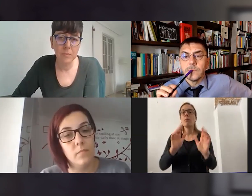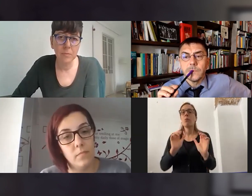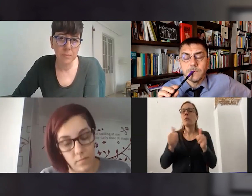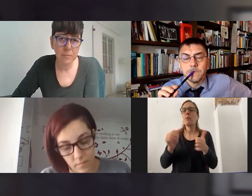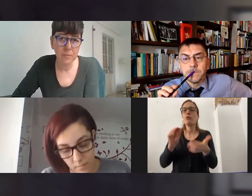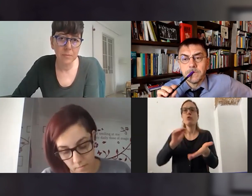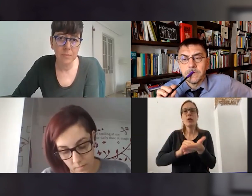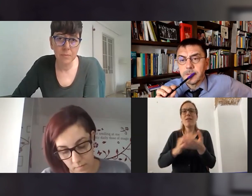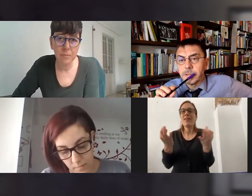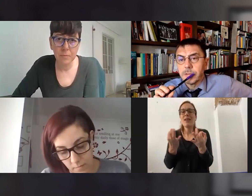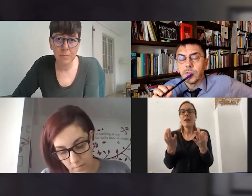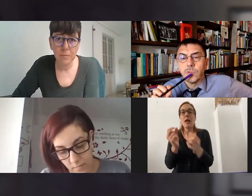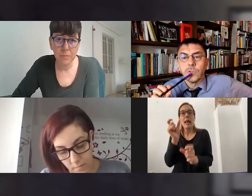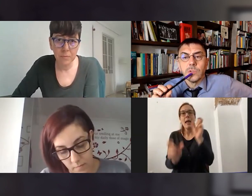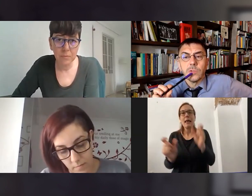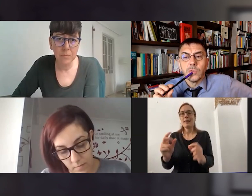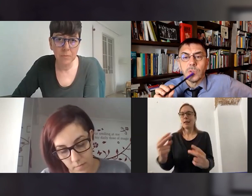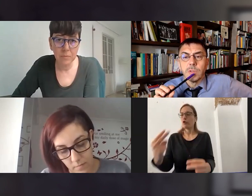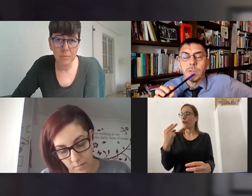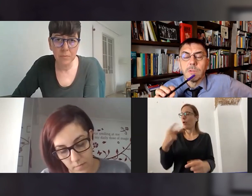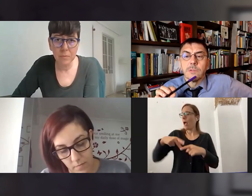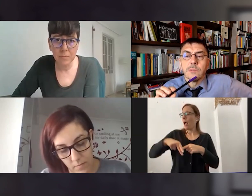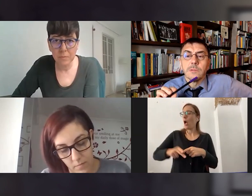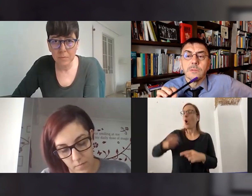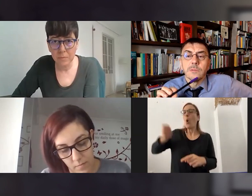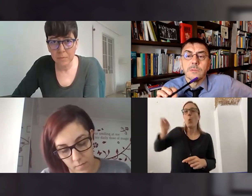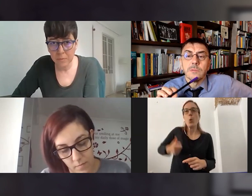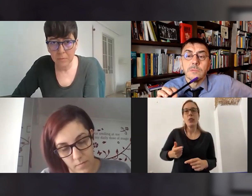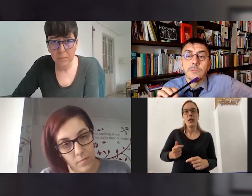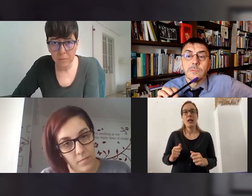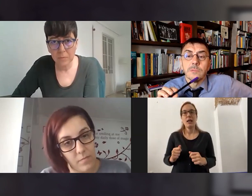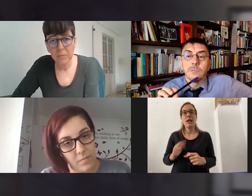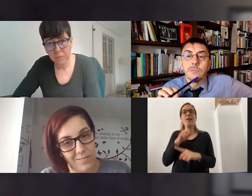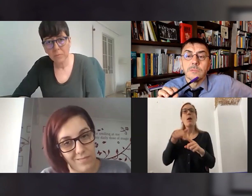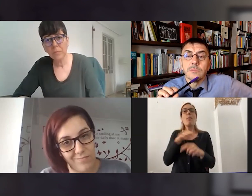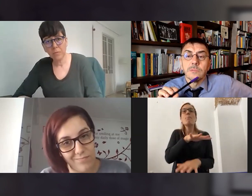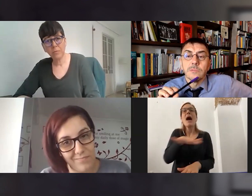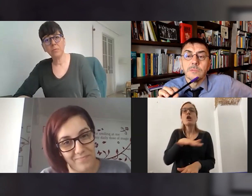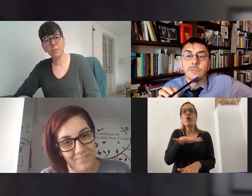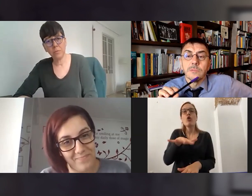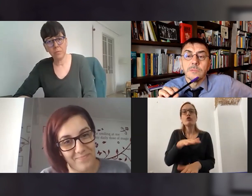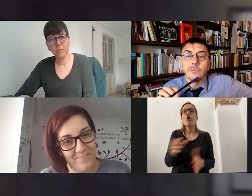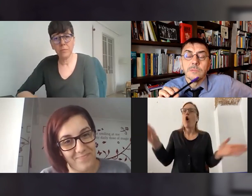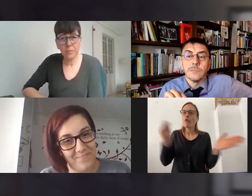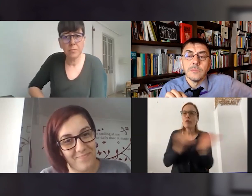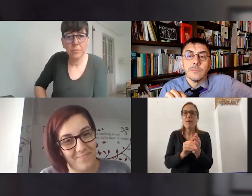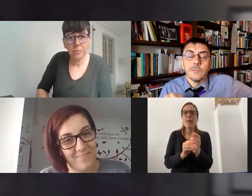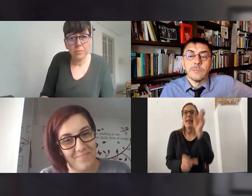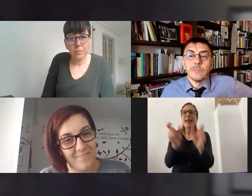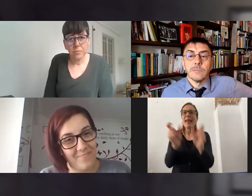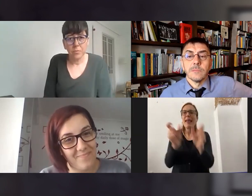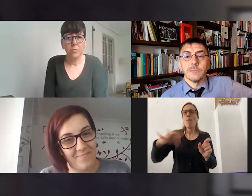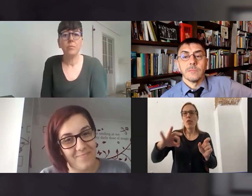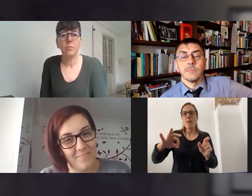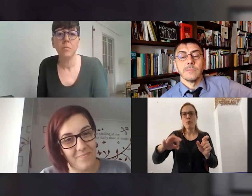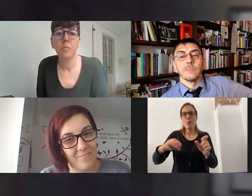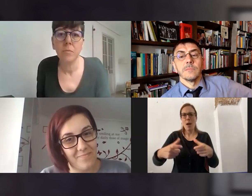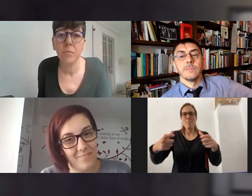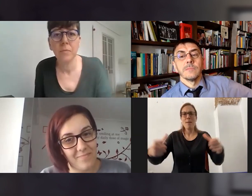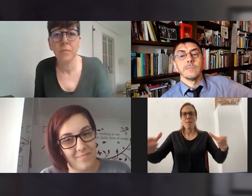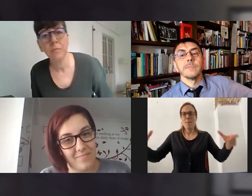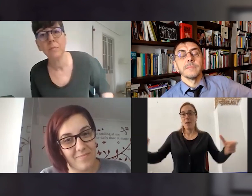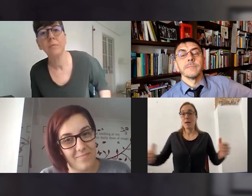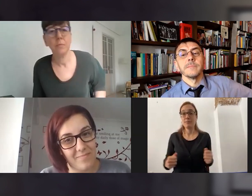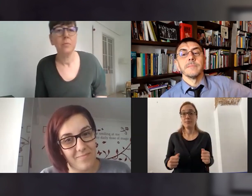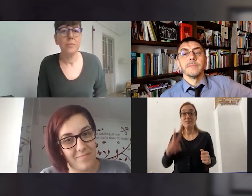gente nos vea útiles y que vamos a inundar otra vez los barrios de gente de Podemos para salir adelante. Se ha visto con esta crisis